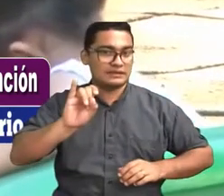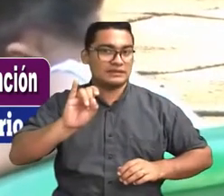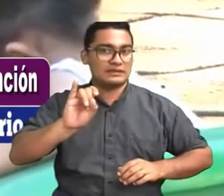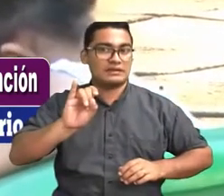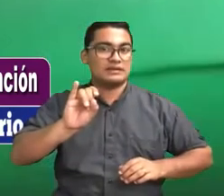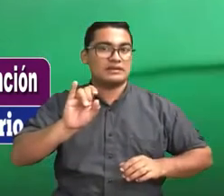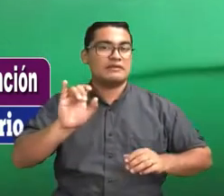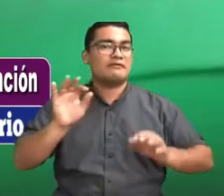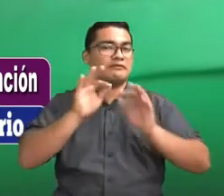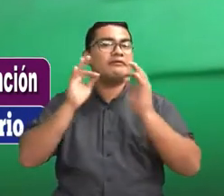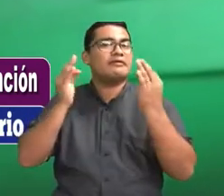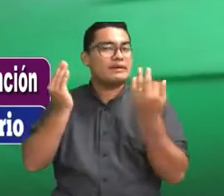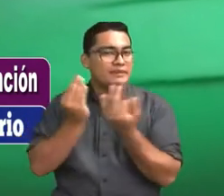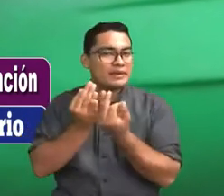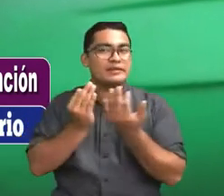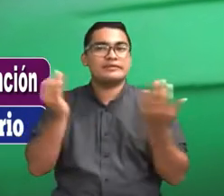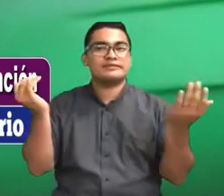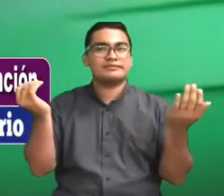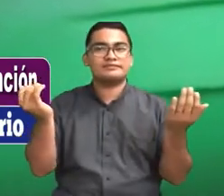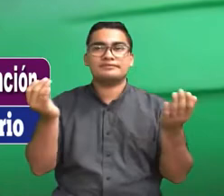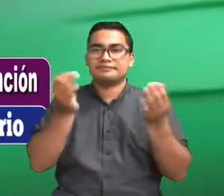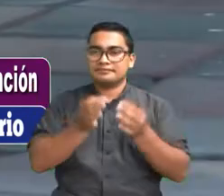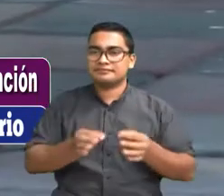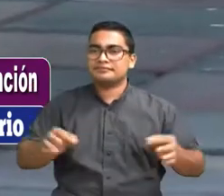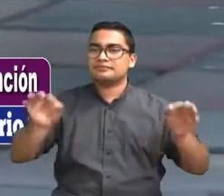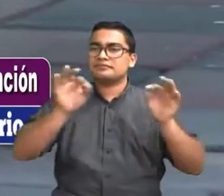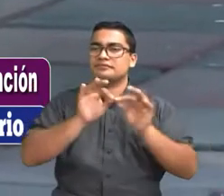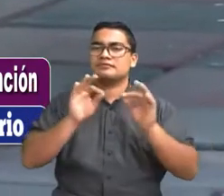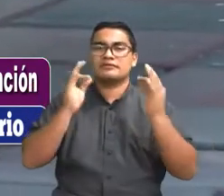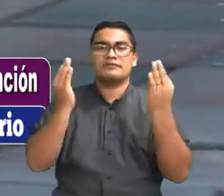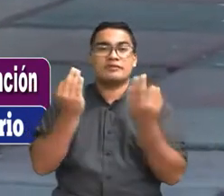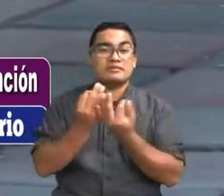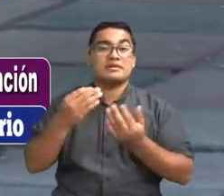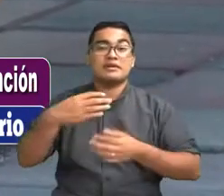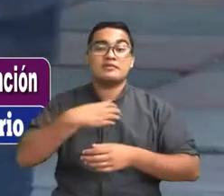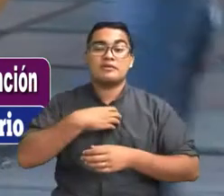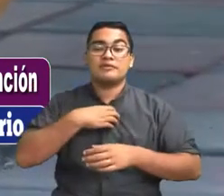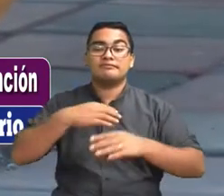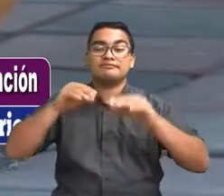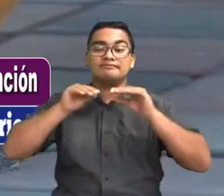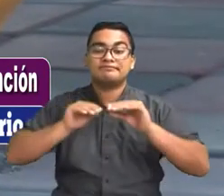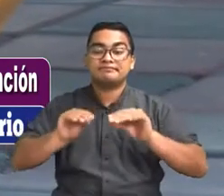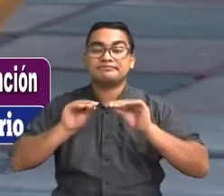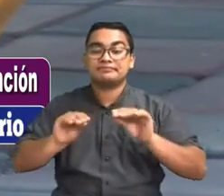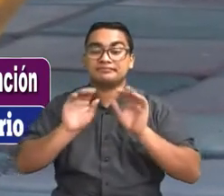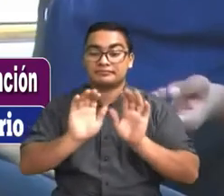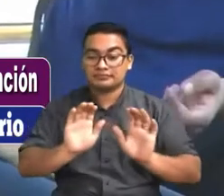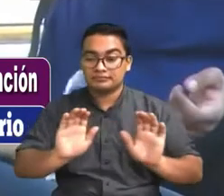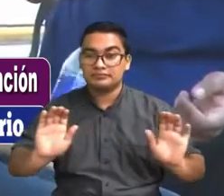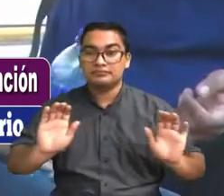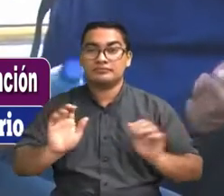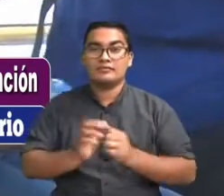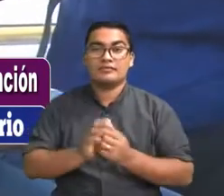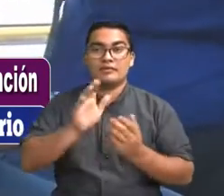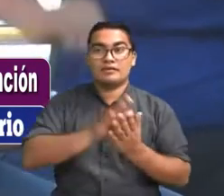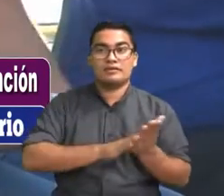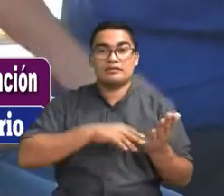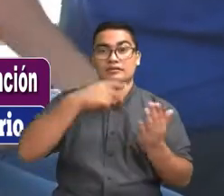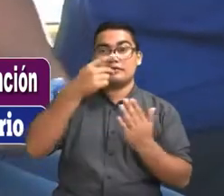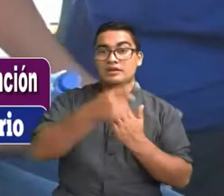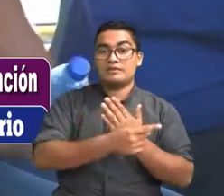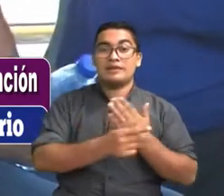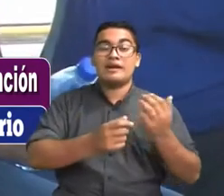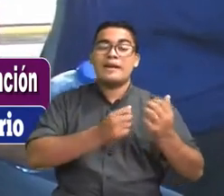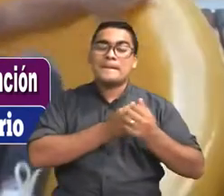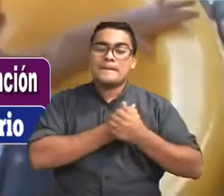la familia. Importante el papel que juega la familia desde la formación, por eso es que desde el programa Amor para